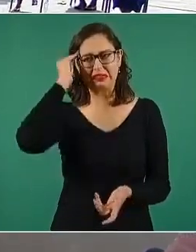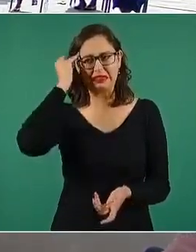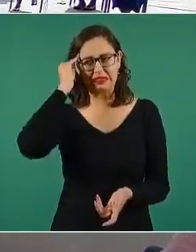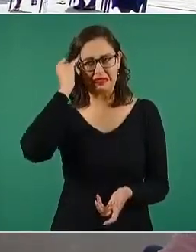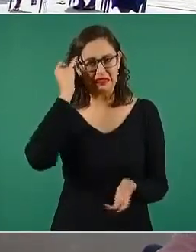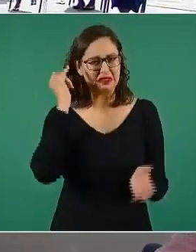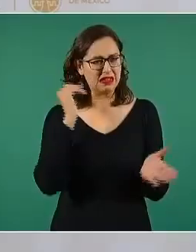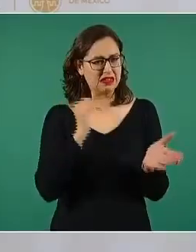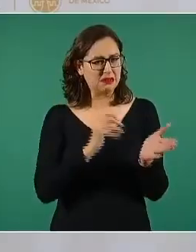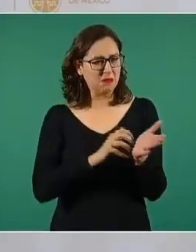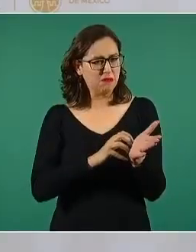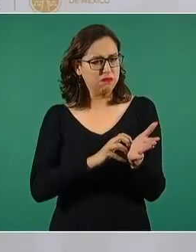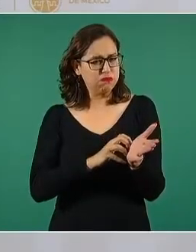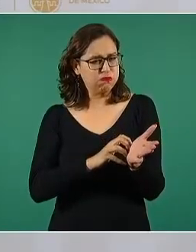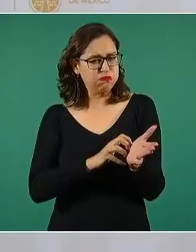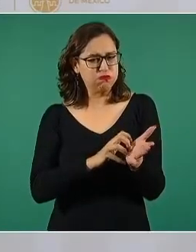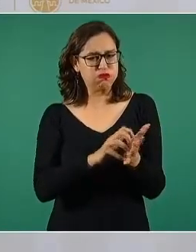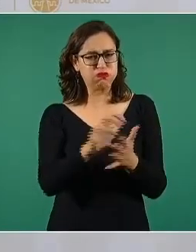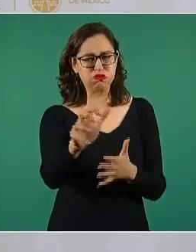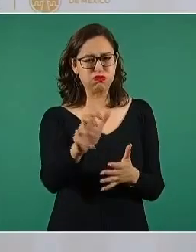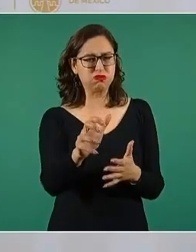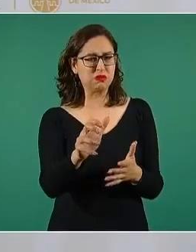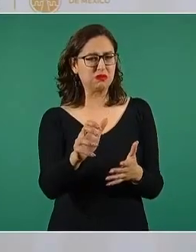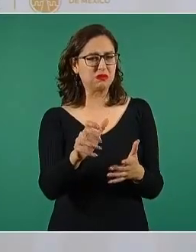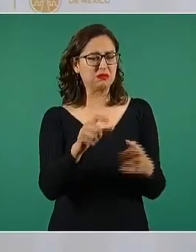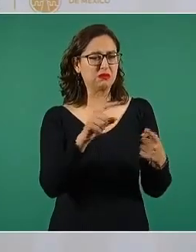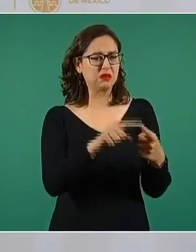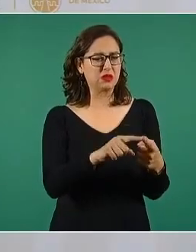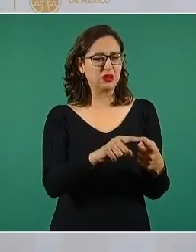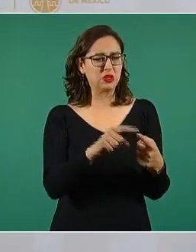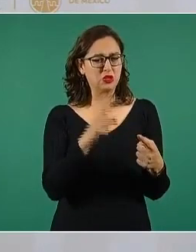indígenas de Cholula,